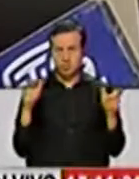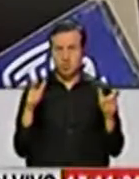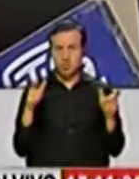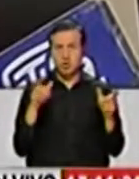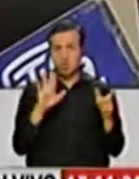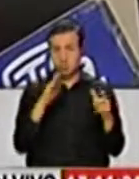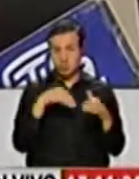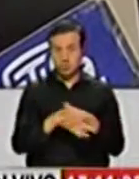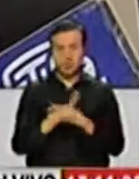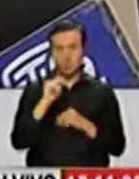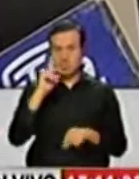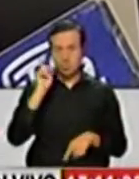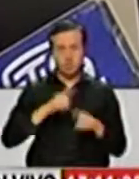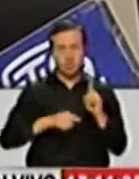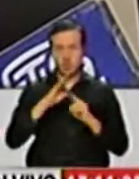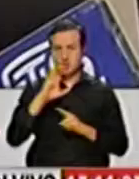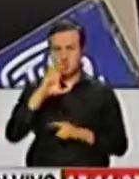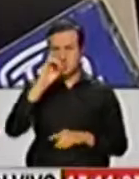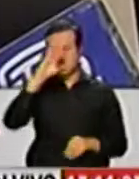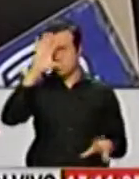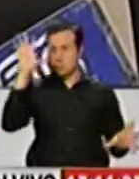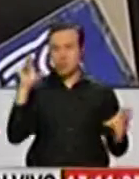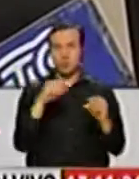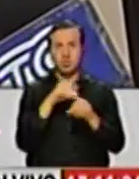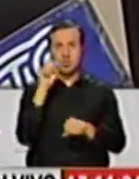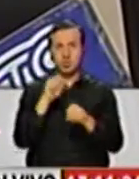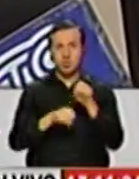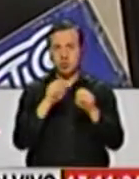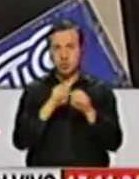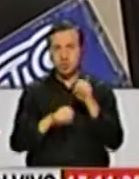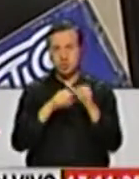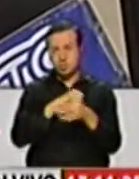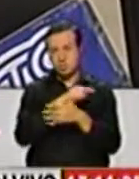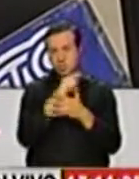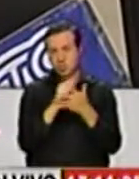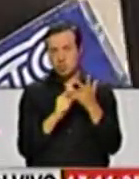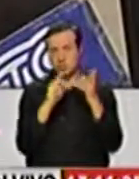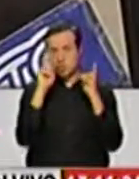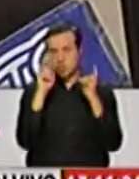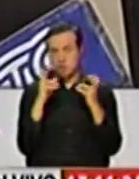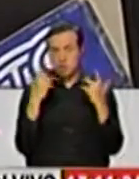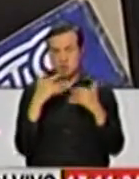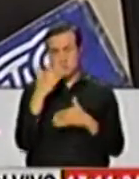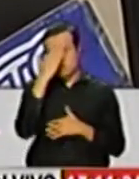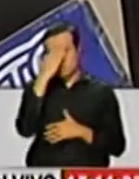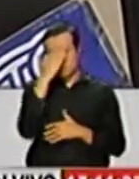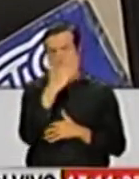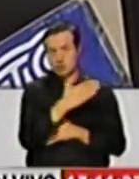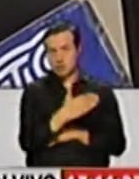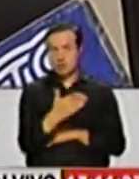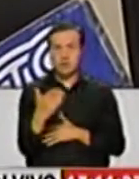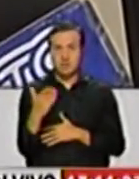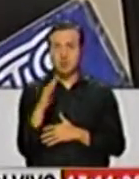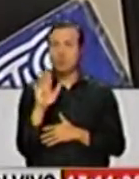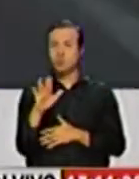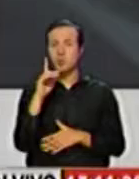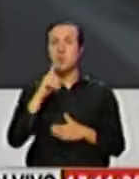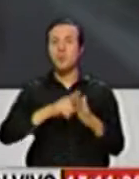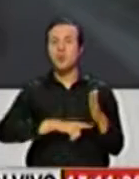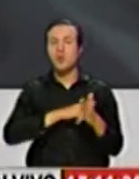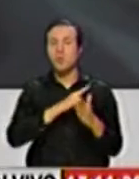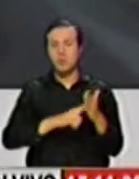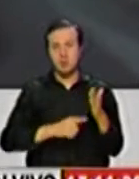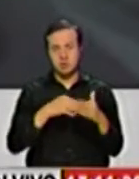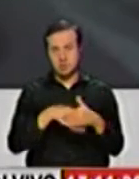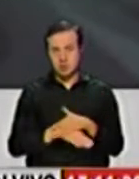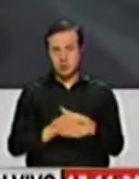no puede ingresar a TC por todo el daño que ha causado y por otros varios temas que ya son también de conocimiento legal. Él está prohibido. Nada de